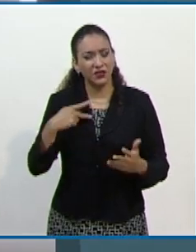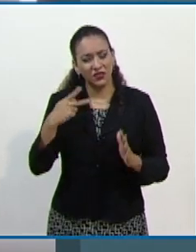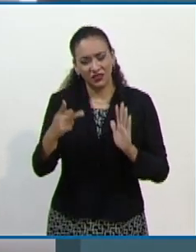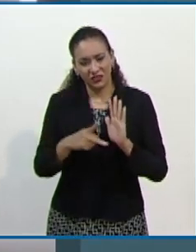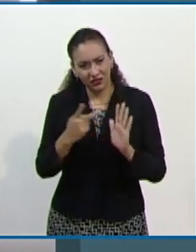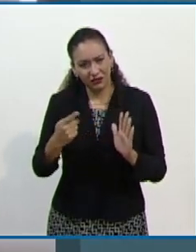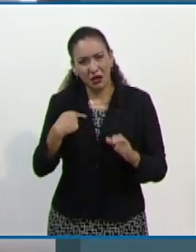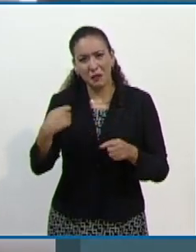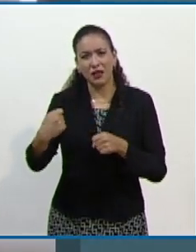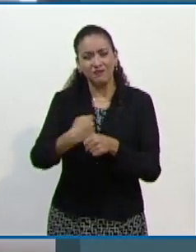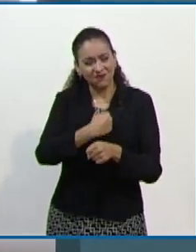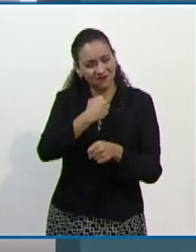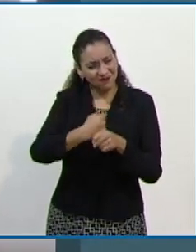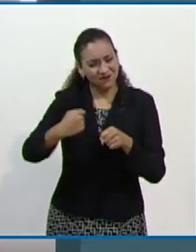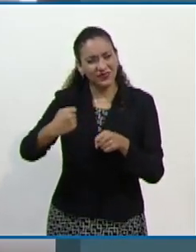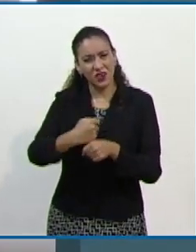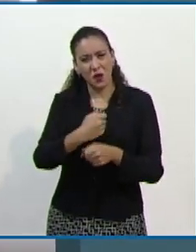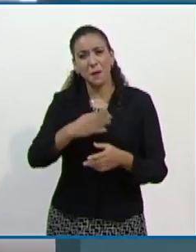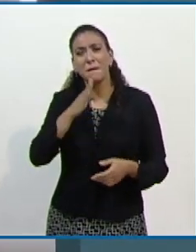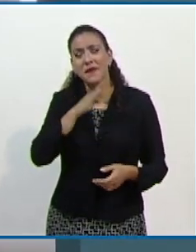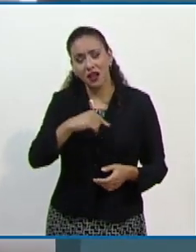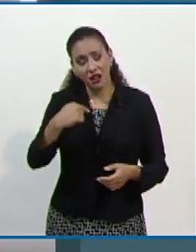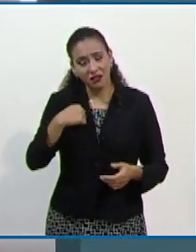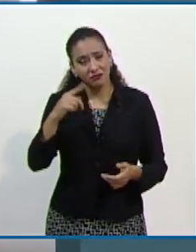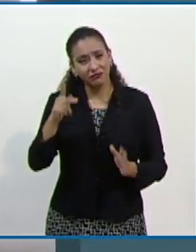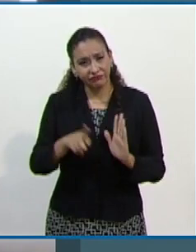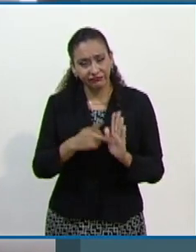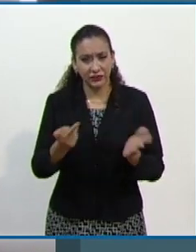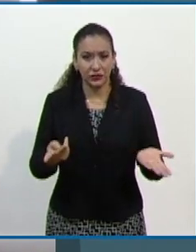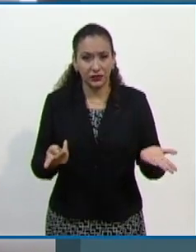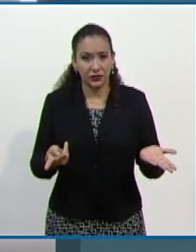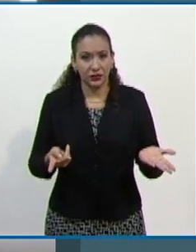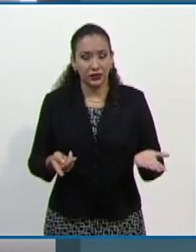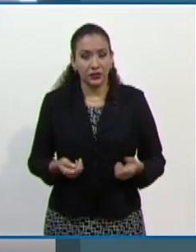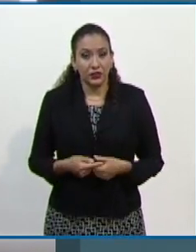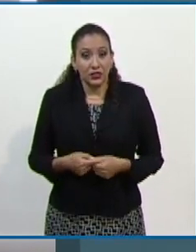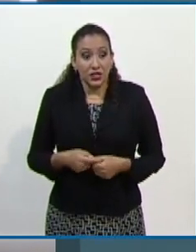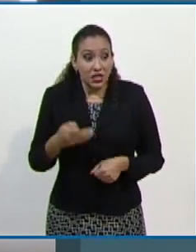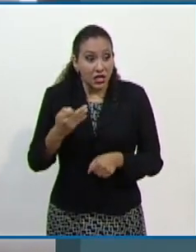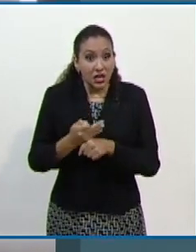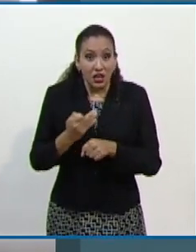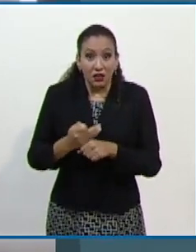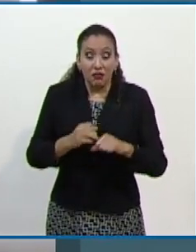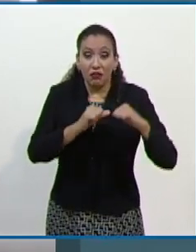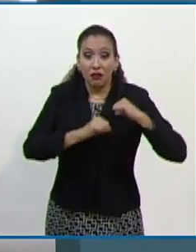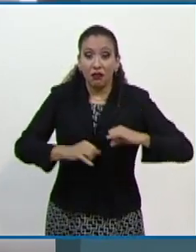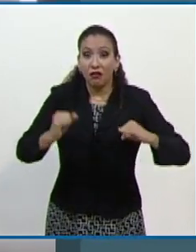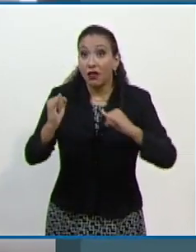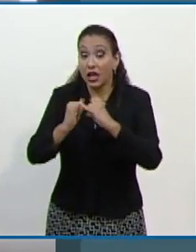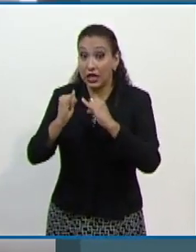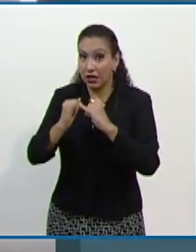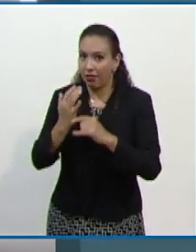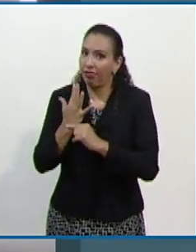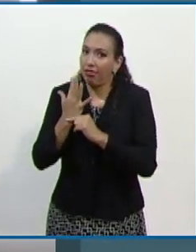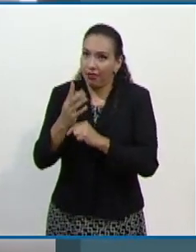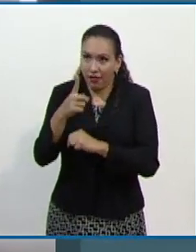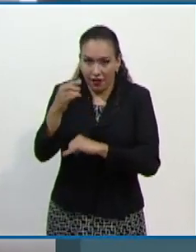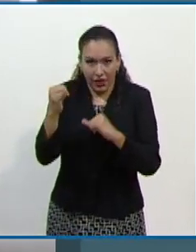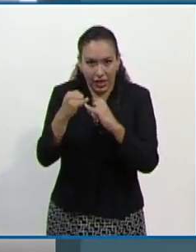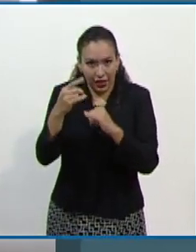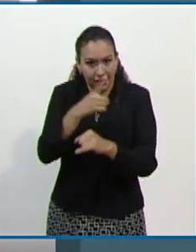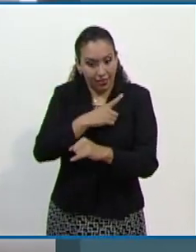y me torturaron otra vez. Hasta este momento, la institución que se supone debería